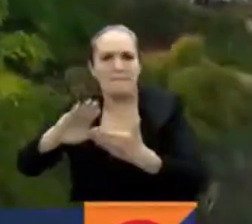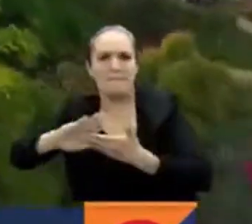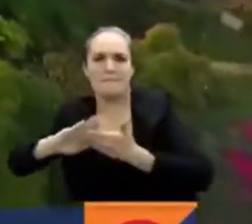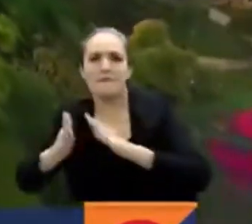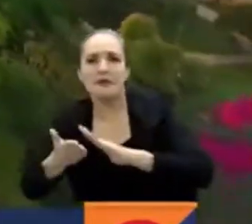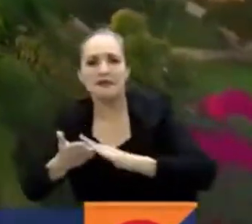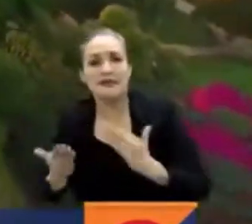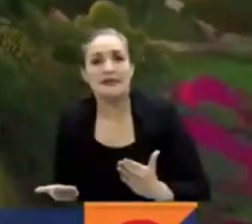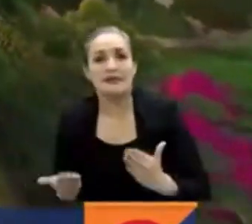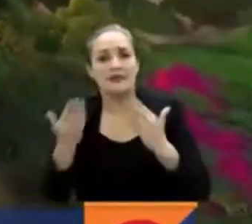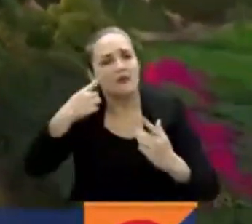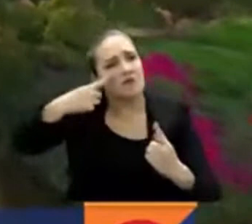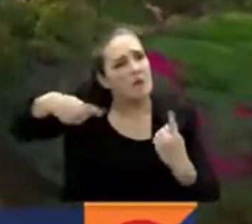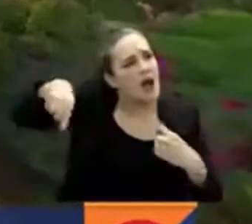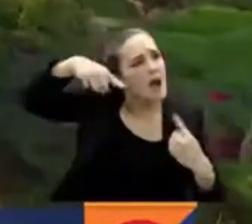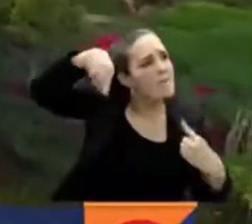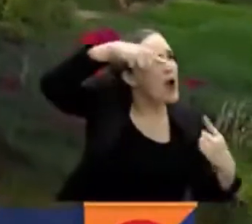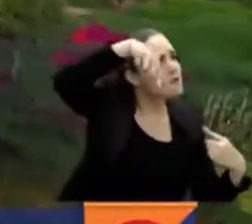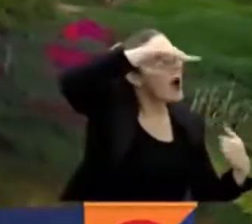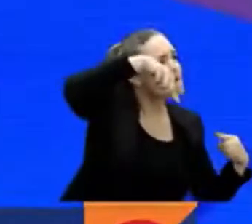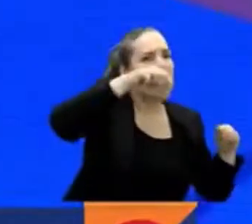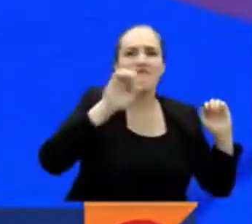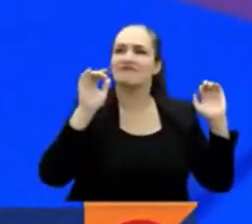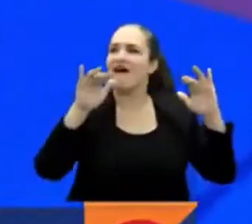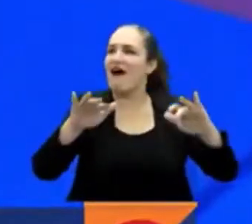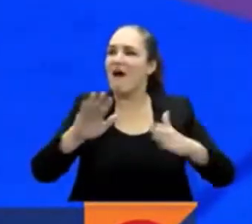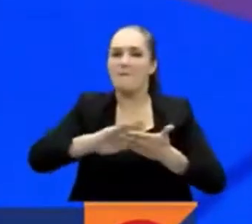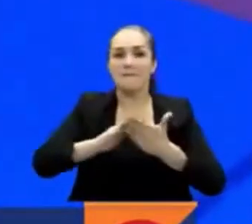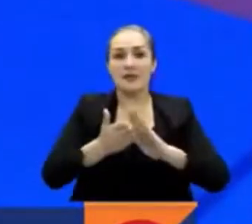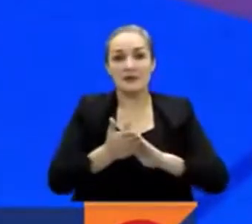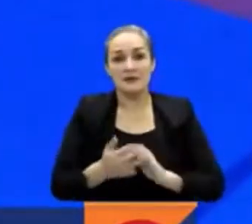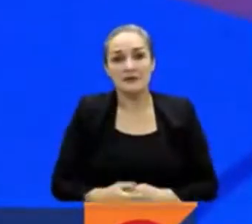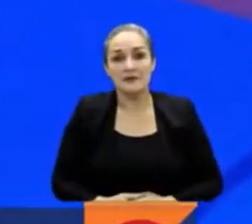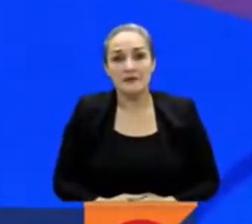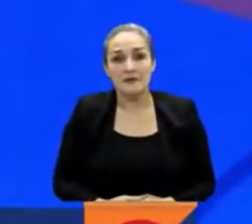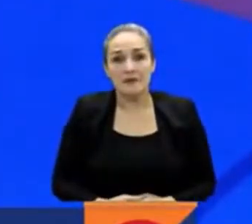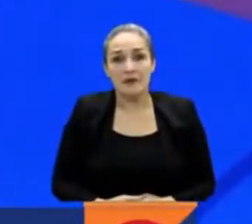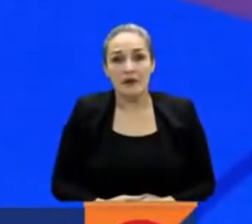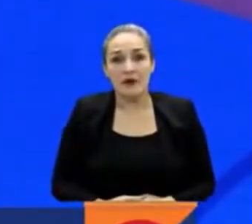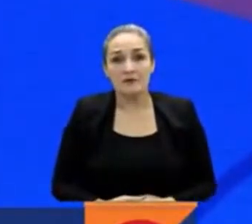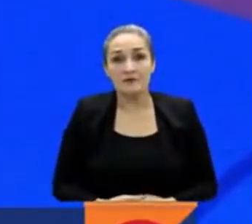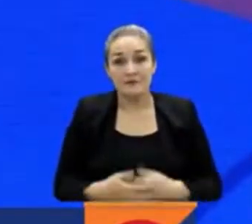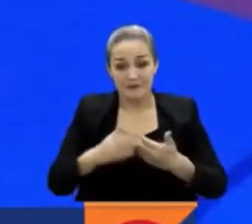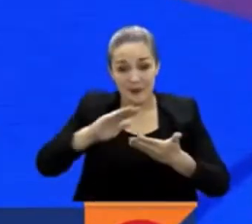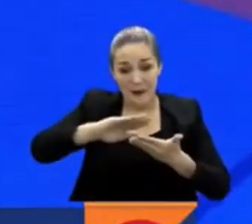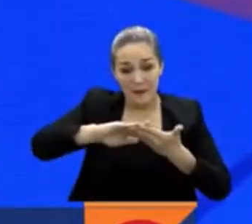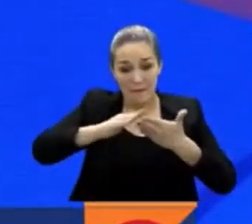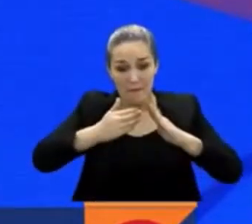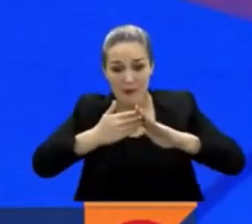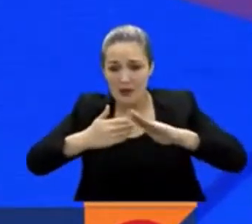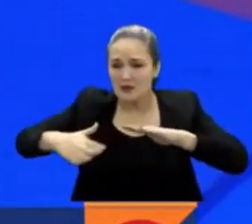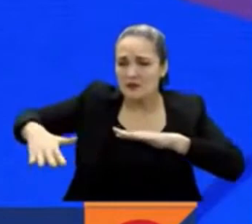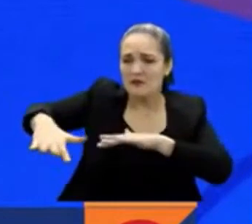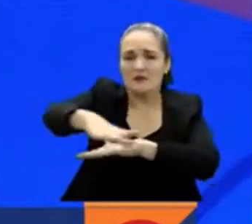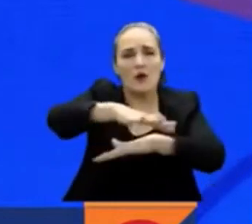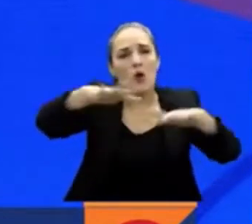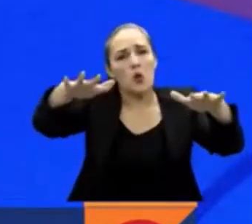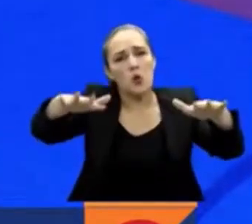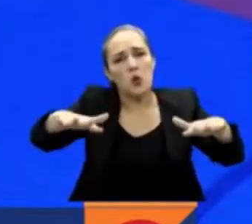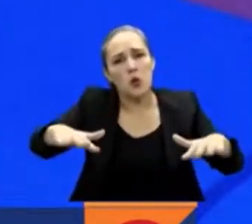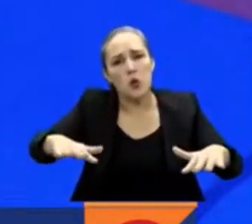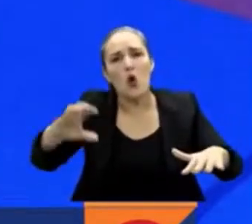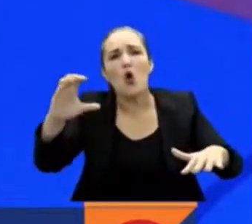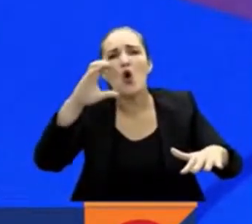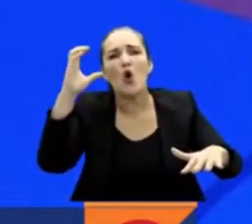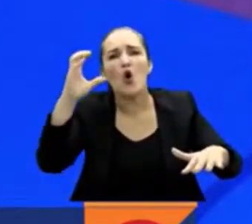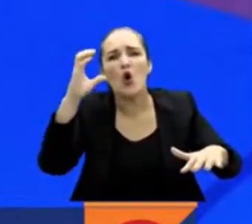una herramienta para lograr la paz total en el país. Si no hacemos y construimos la paz de Colombia, hablar de turismo es